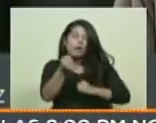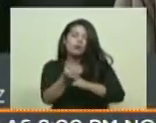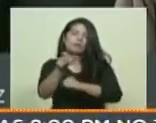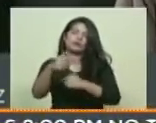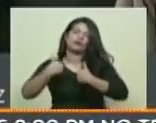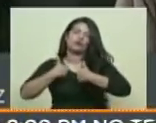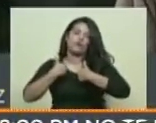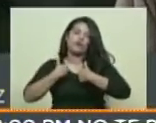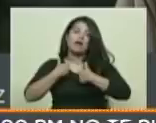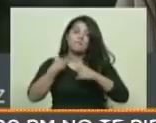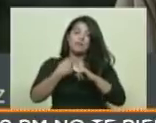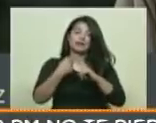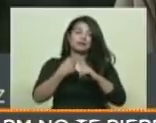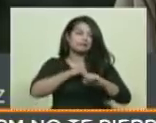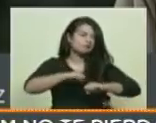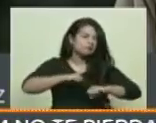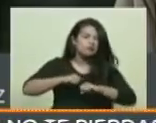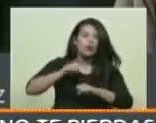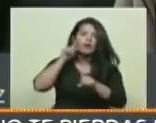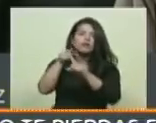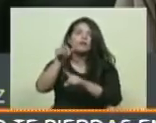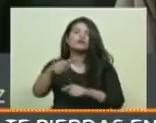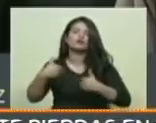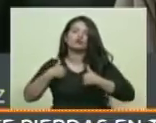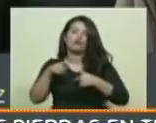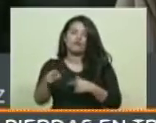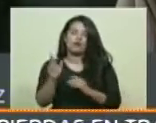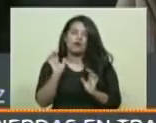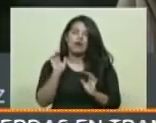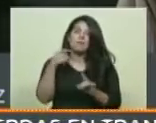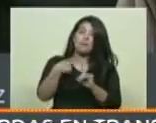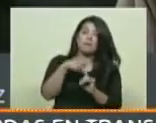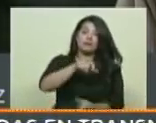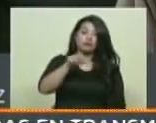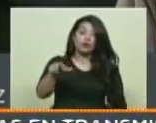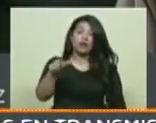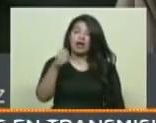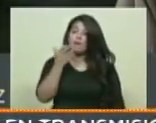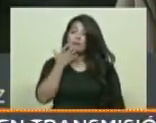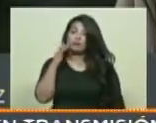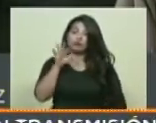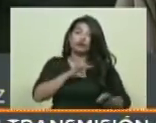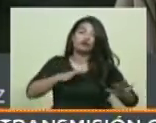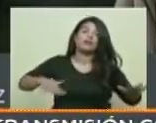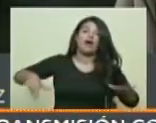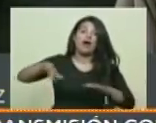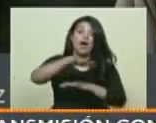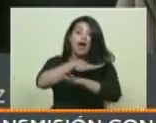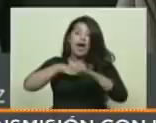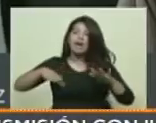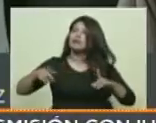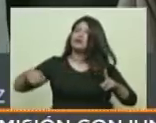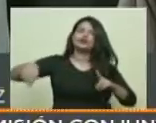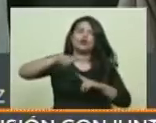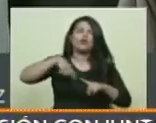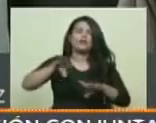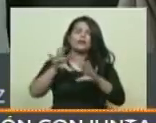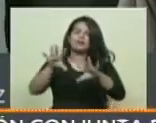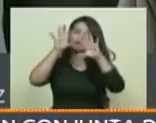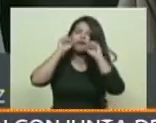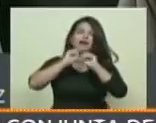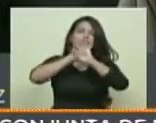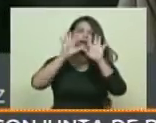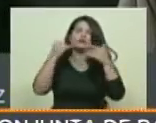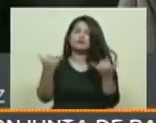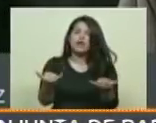desarrollo de nuestro trabajo y eje central, por supuesto, de toda la sociedad venezolana que debe entender definitivamente